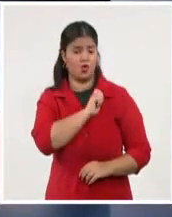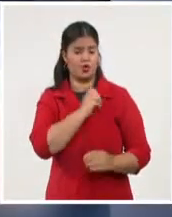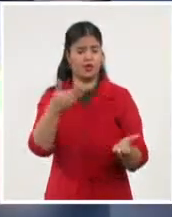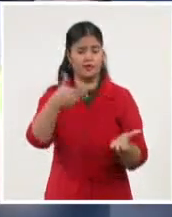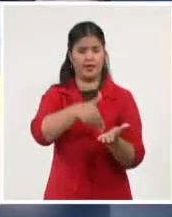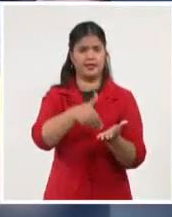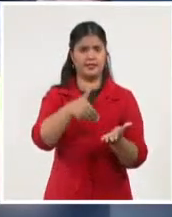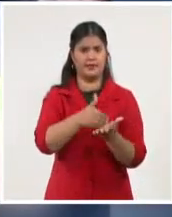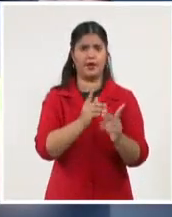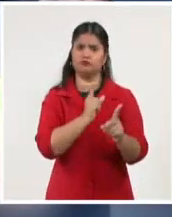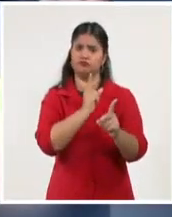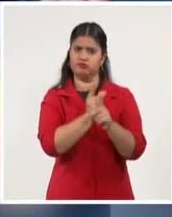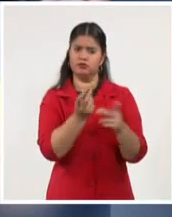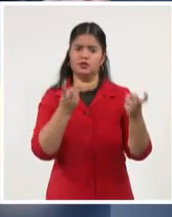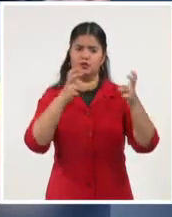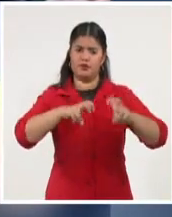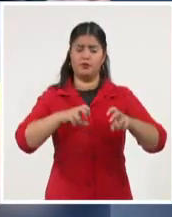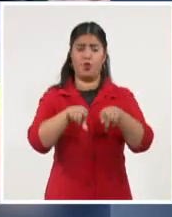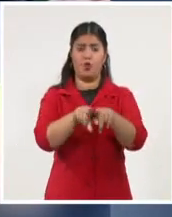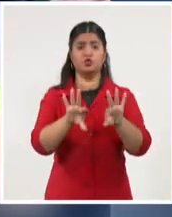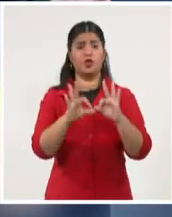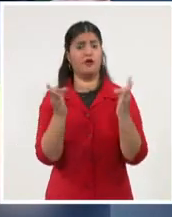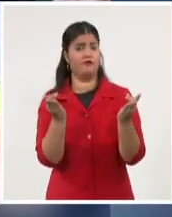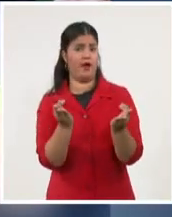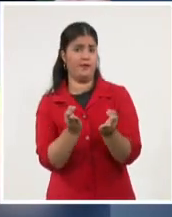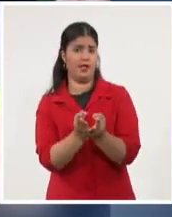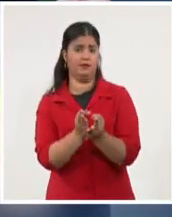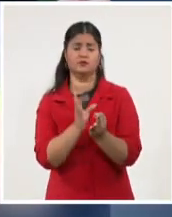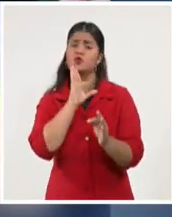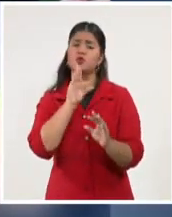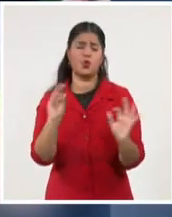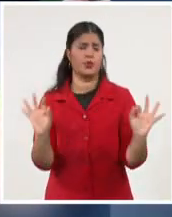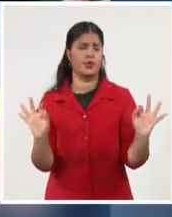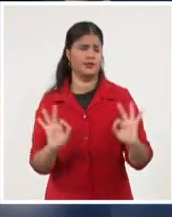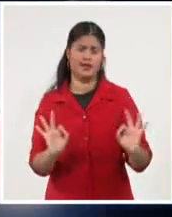hijos. Para el Sistema Informativo de la Televisión Cubana, Irma Shelton Tassé.